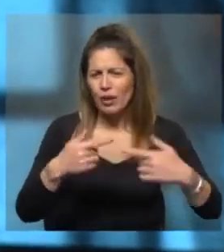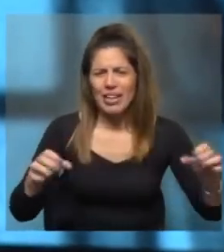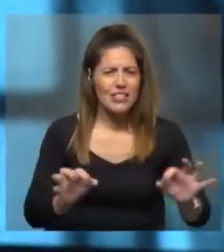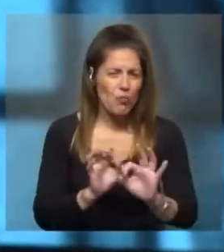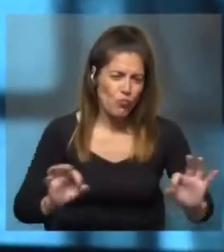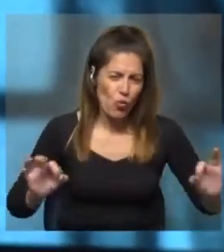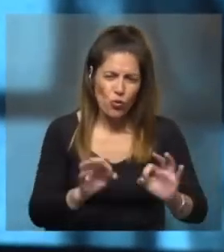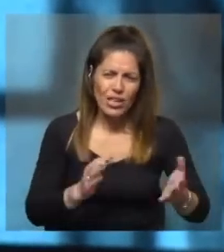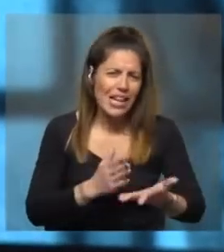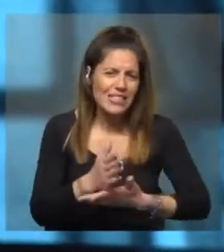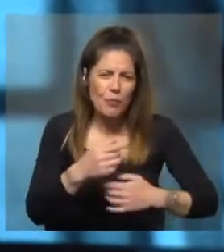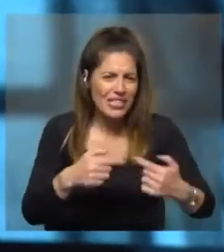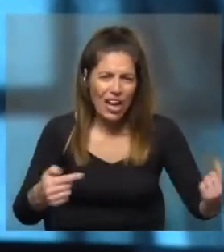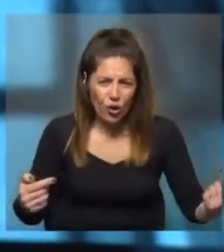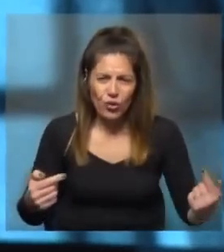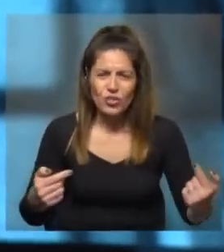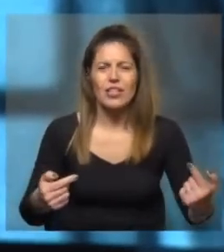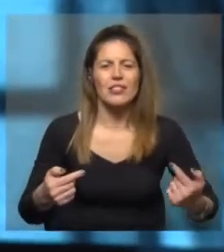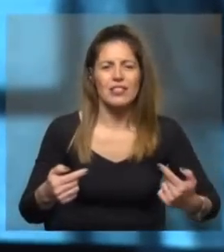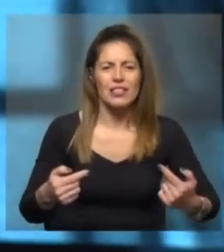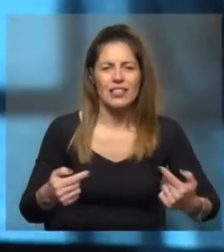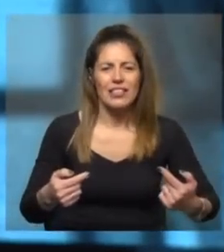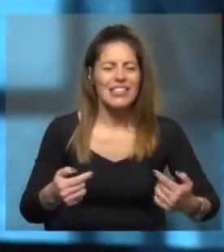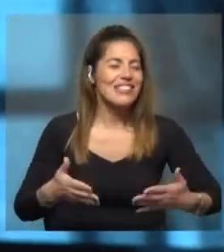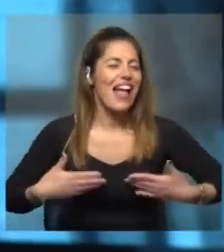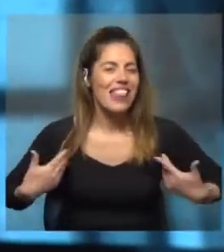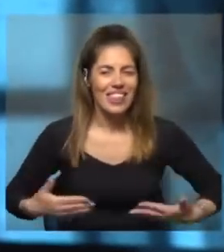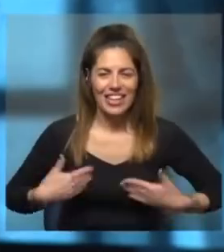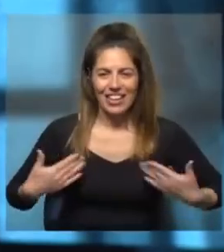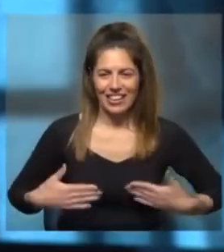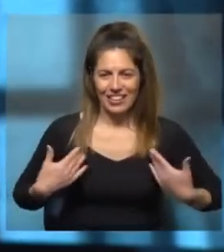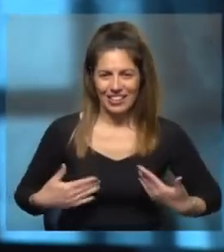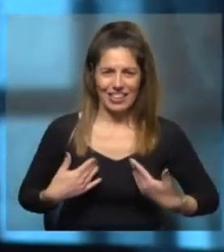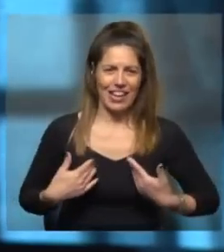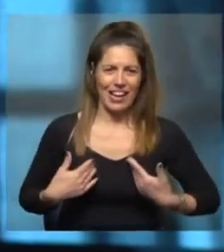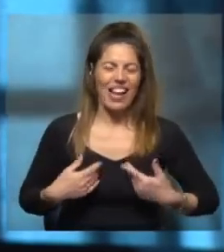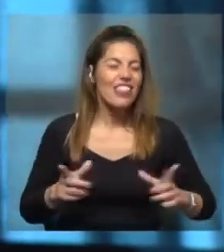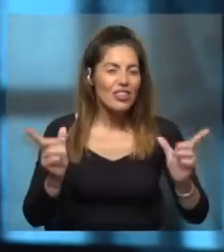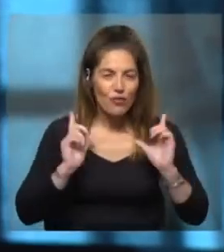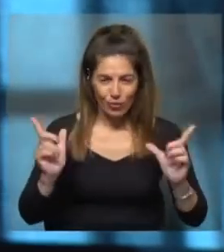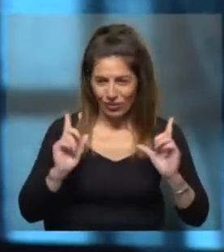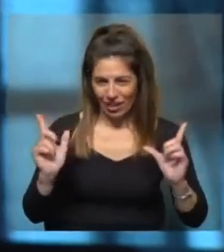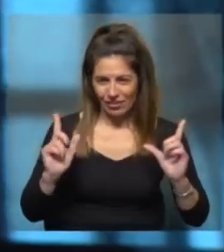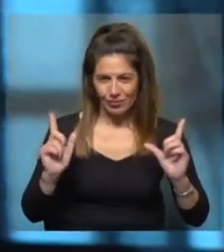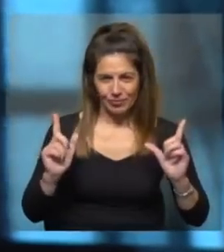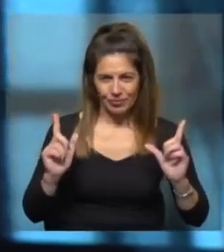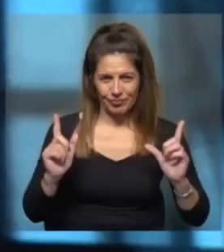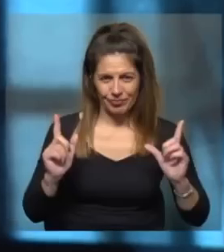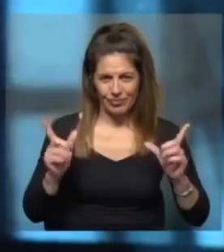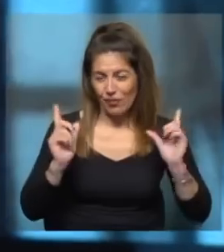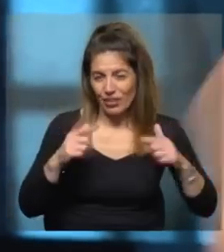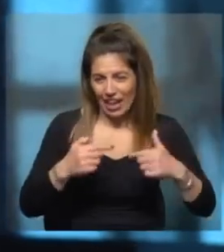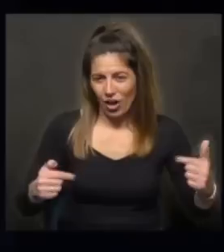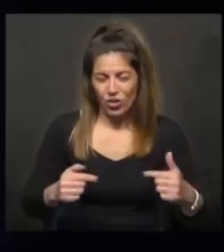siempre como esas cosas de esa alegría de de disfrutar de